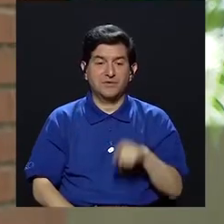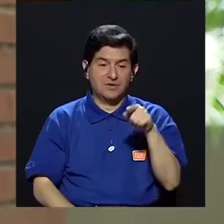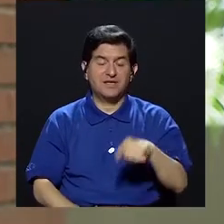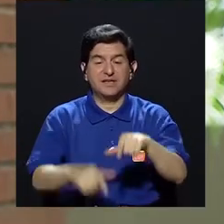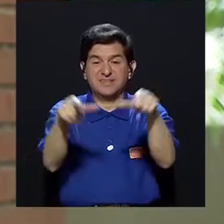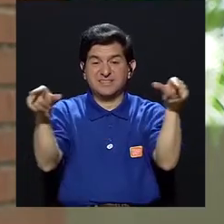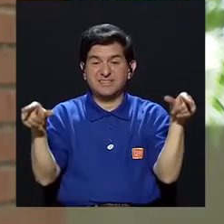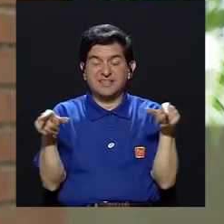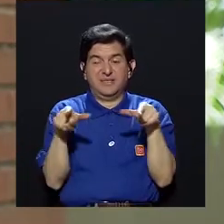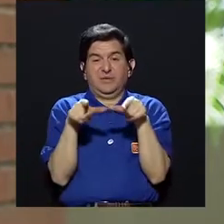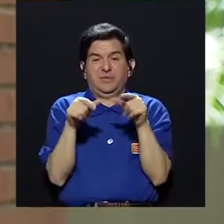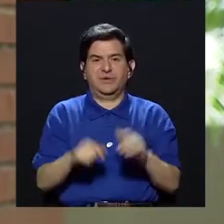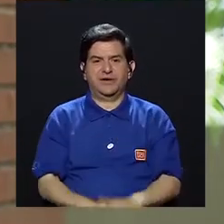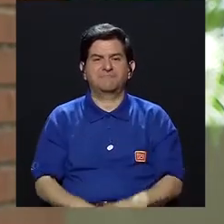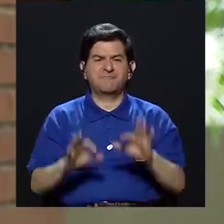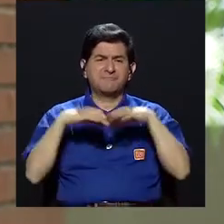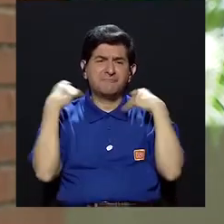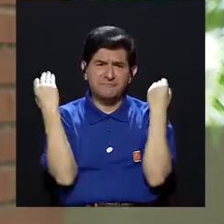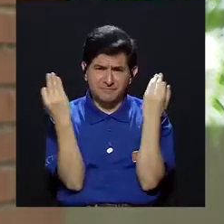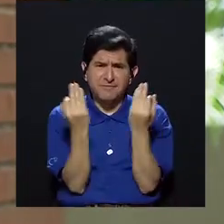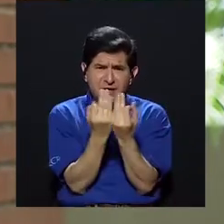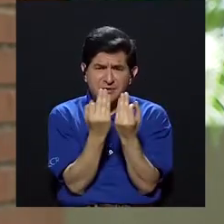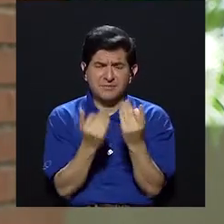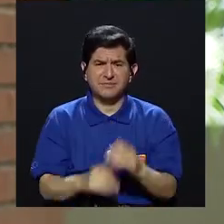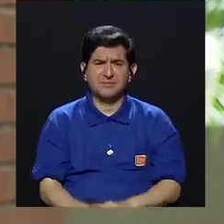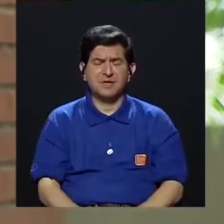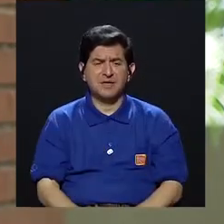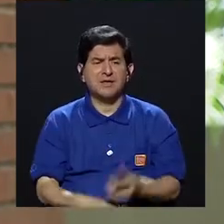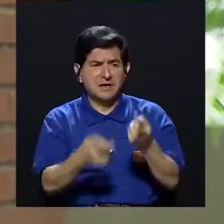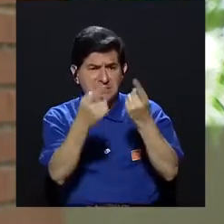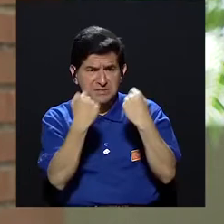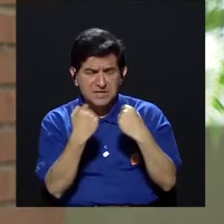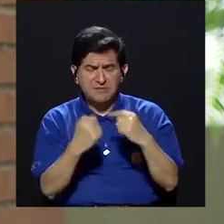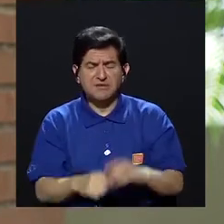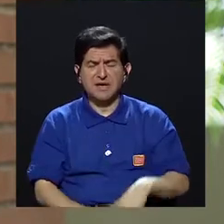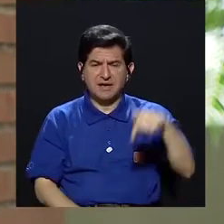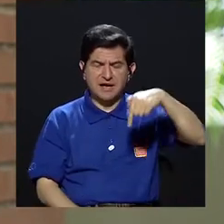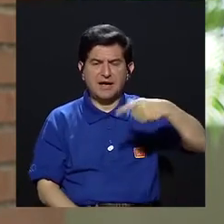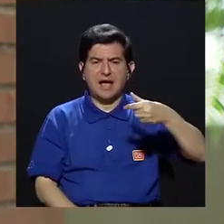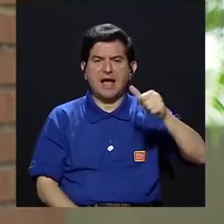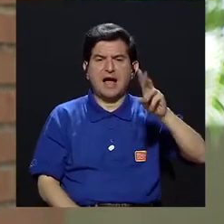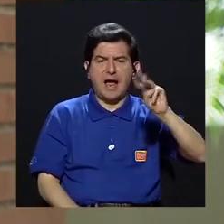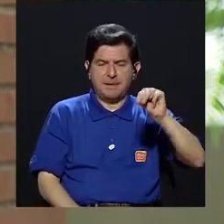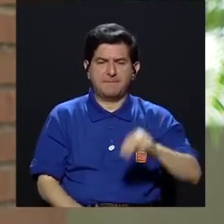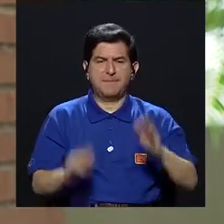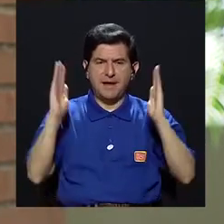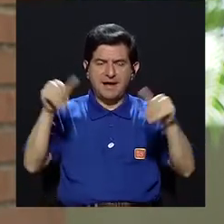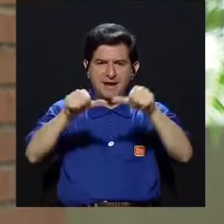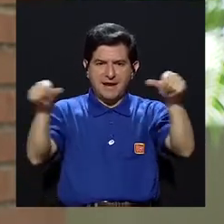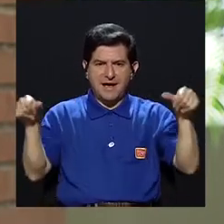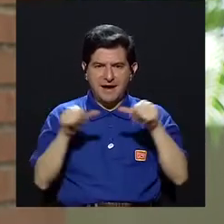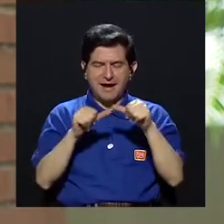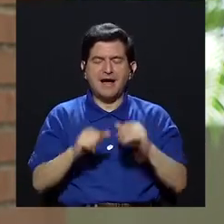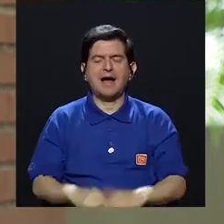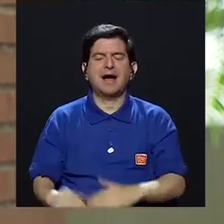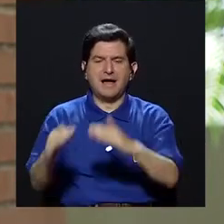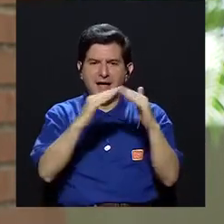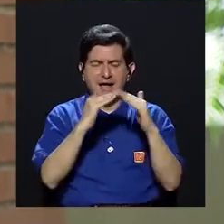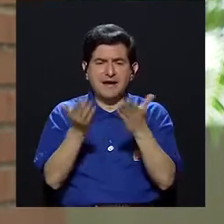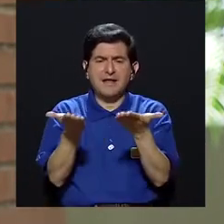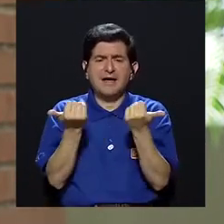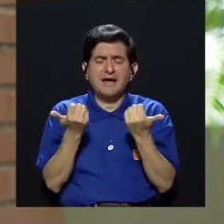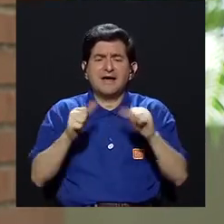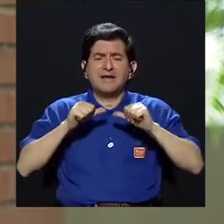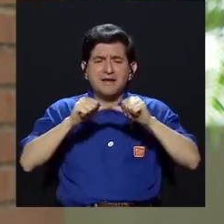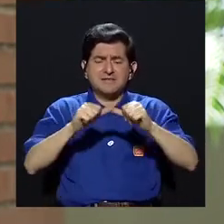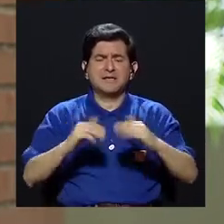tema de los terrenos. Porque las familias que llegan, que son del gran área metropolitana, quieren seguir viviendo en San José o